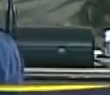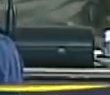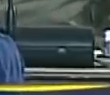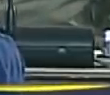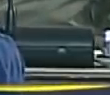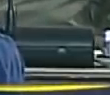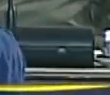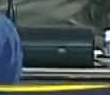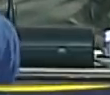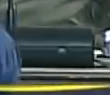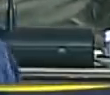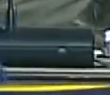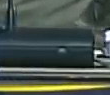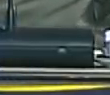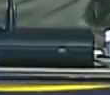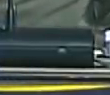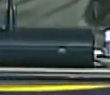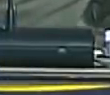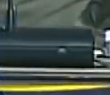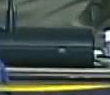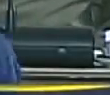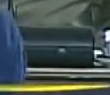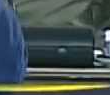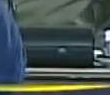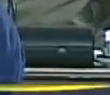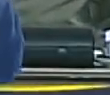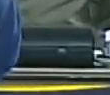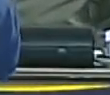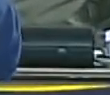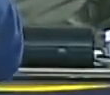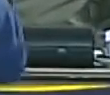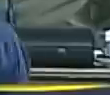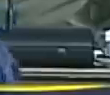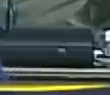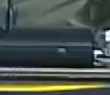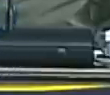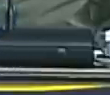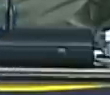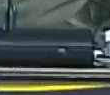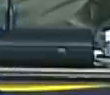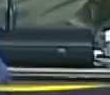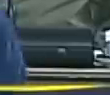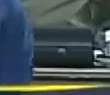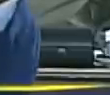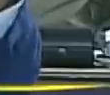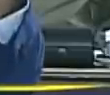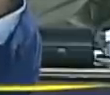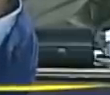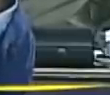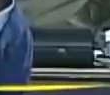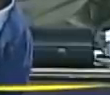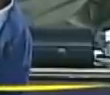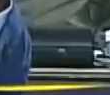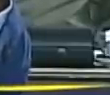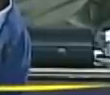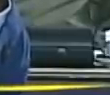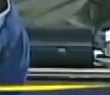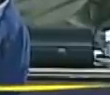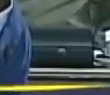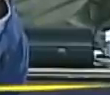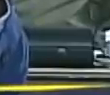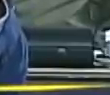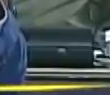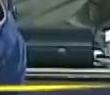ellos alquilaron maquinaria para atender la emergencia. Y aquí está el ministro Paredes, que estuvo también con nosotros al frente. No hubo una máquina de la